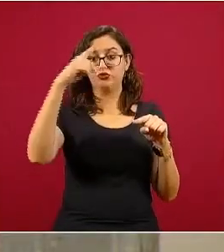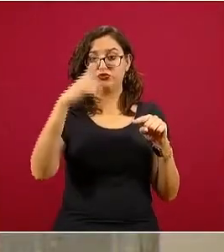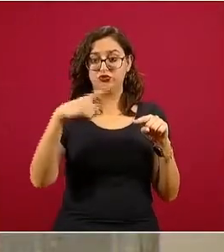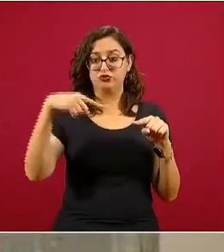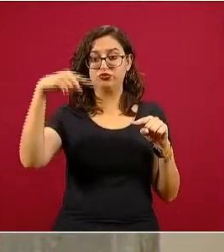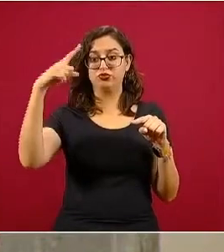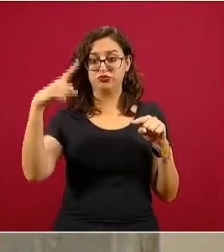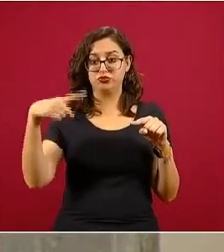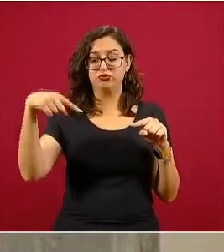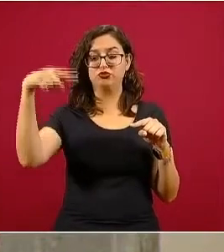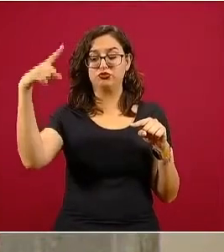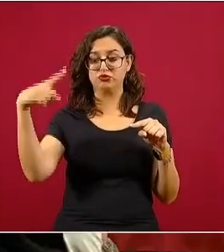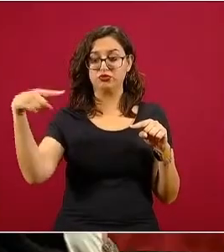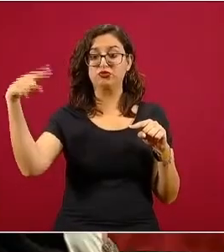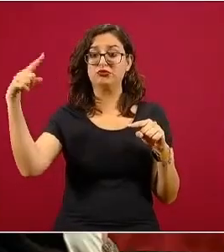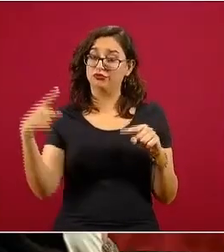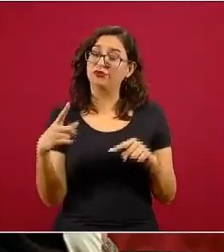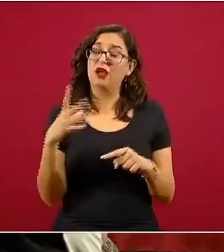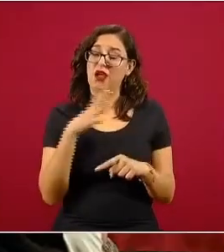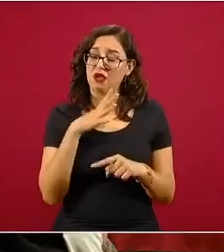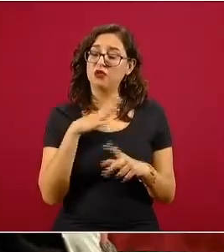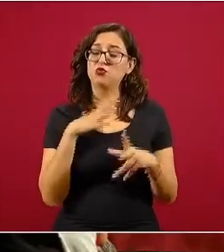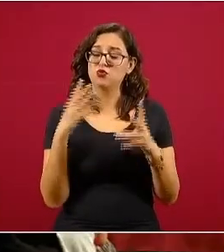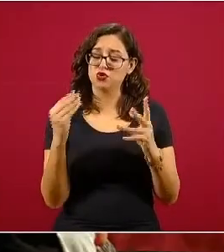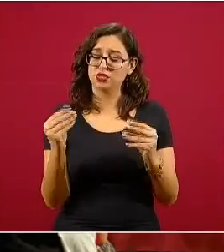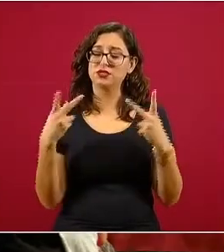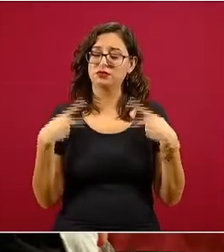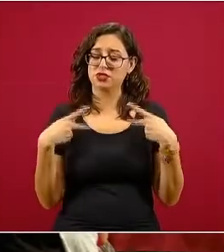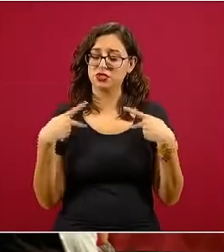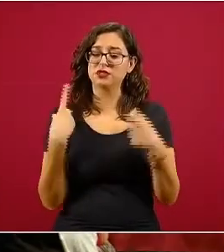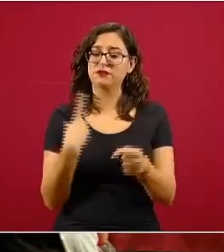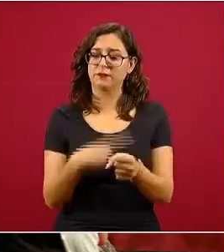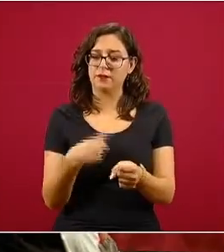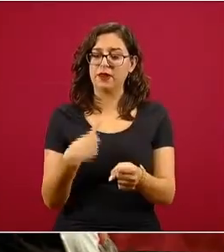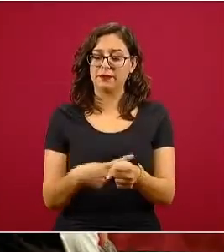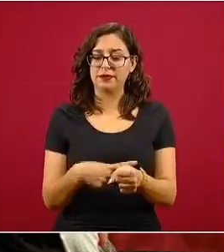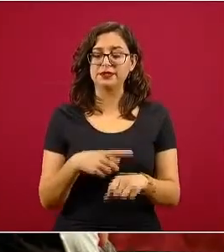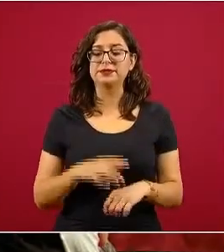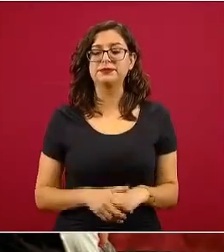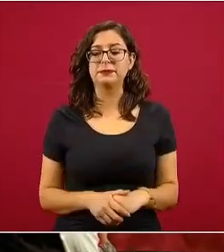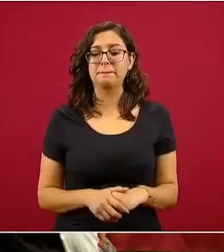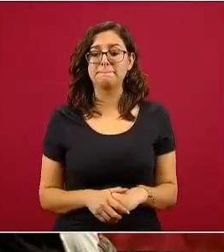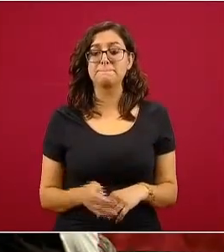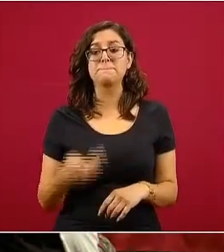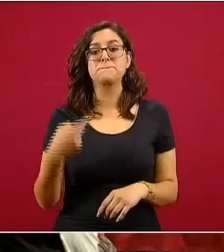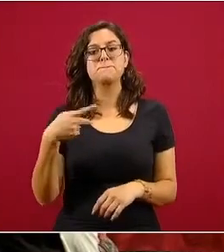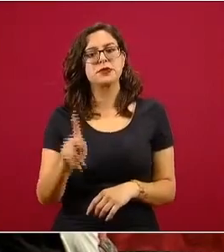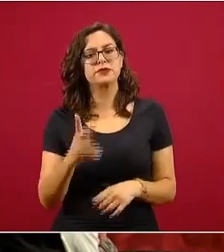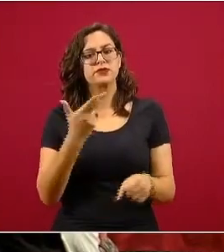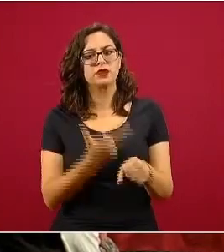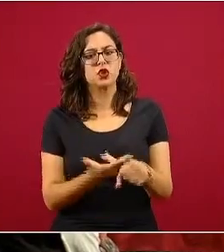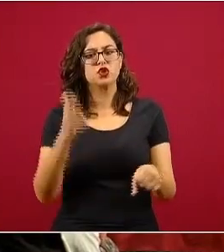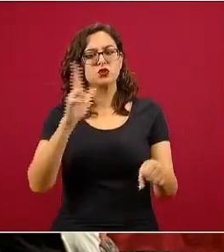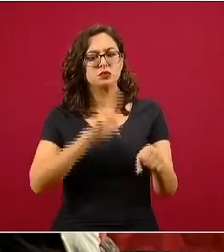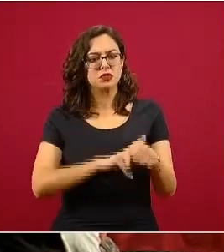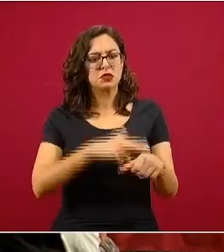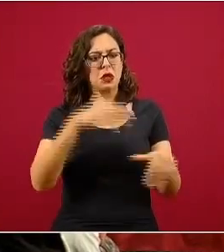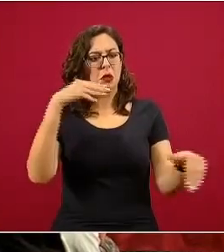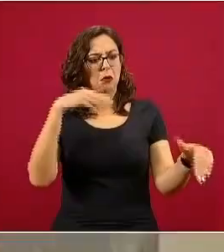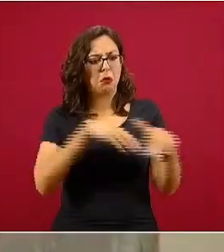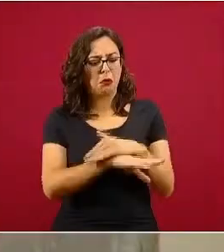mantiene un nivel importante de casos en todas estas semanas. Aún así, su ocupación hospitalaria está por debajo